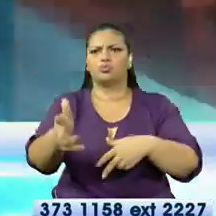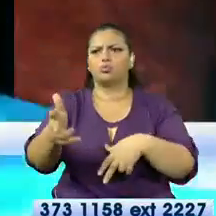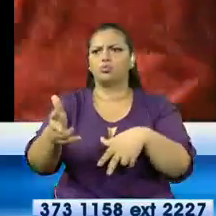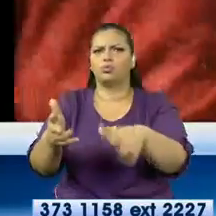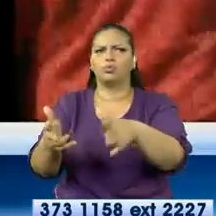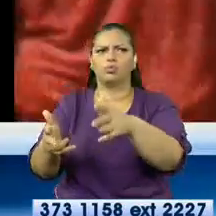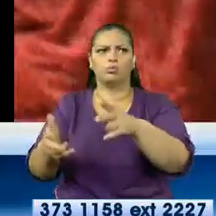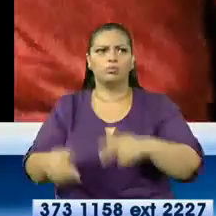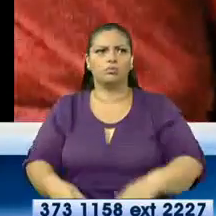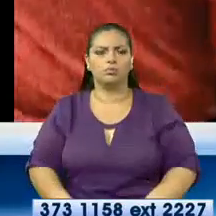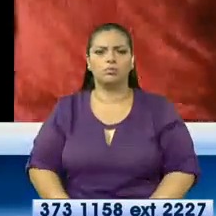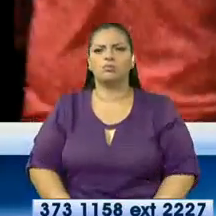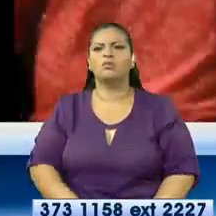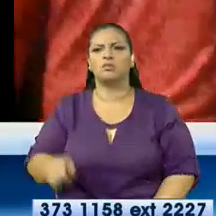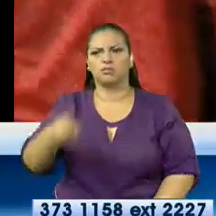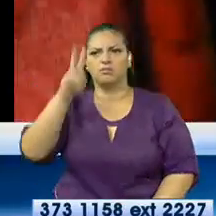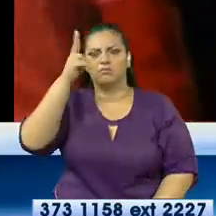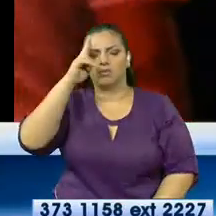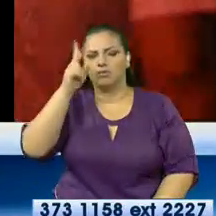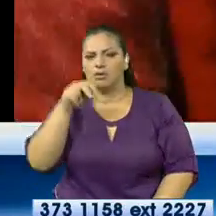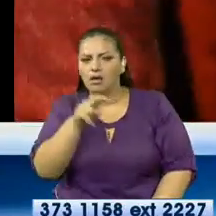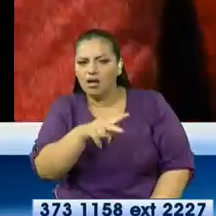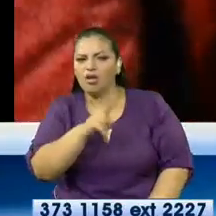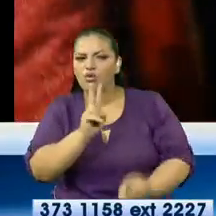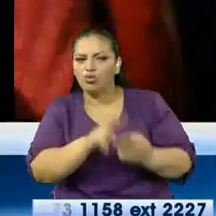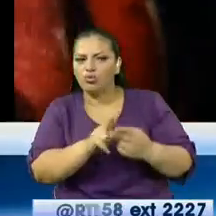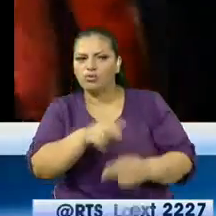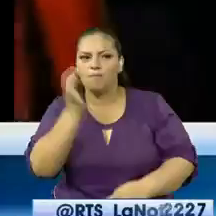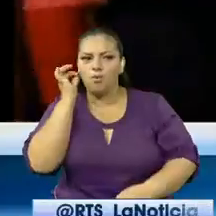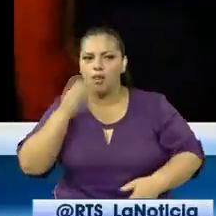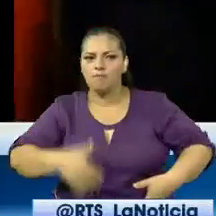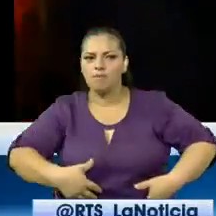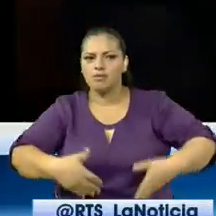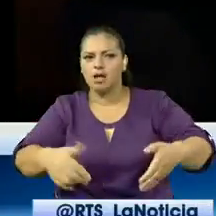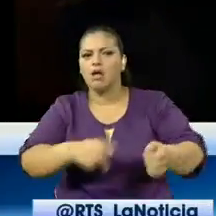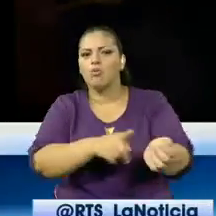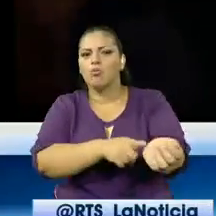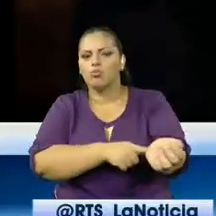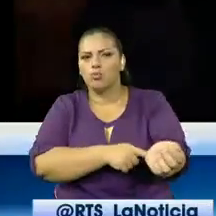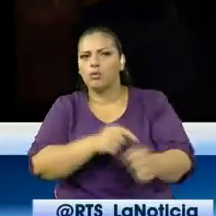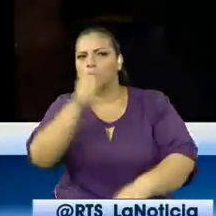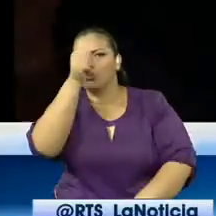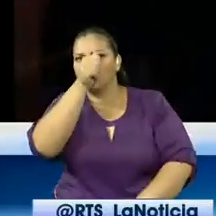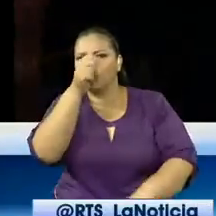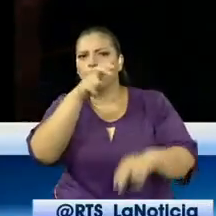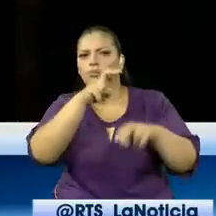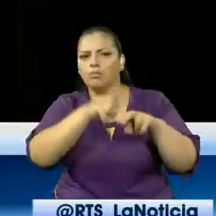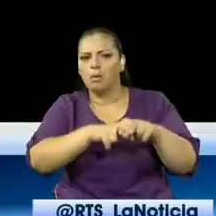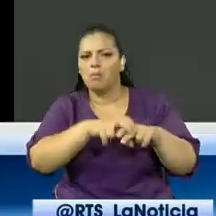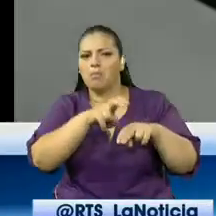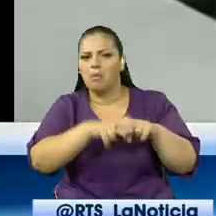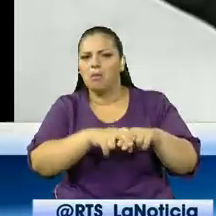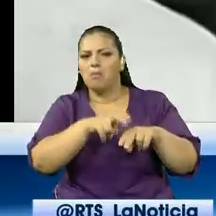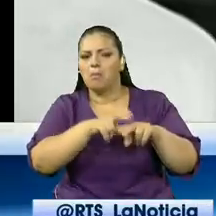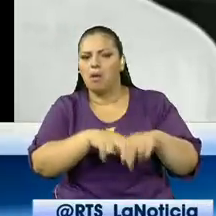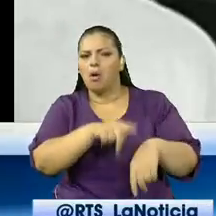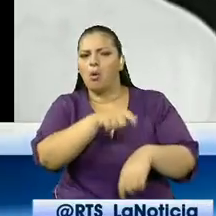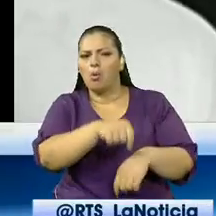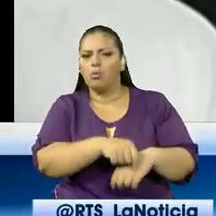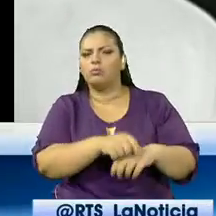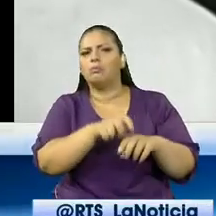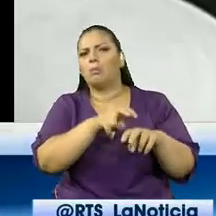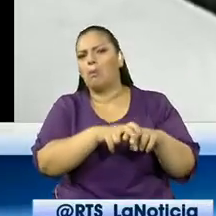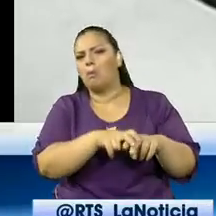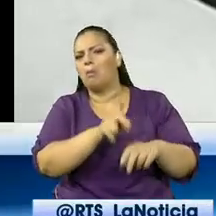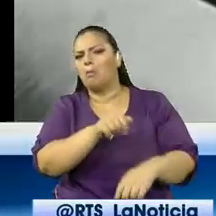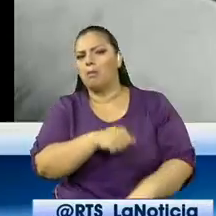quedaban hasta tal hora los días domingos. Ya esto por aquí ya es ahora un poco botado. Imagino que ya aprovecharon. Una ambulancia llegó al